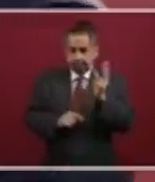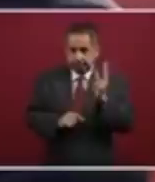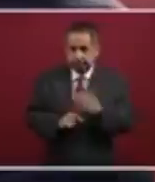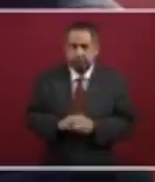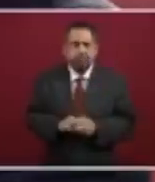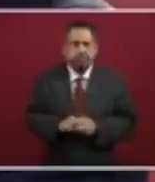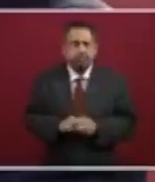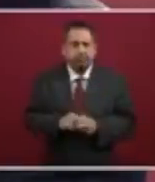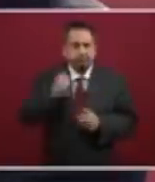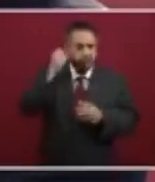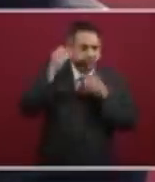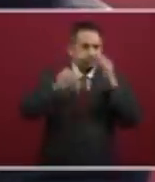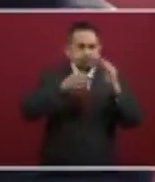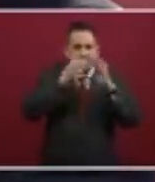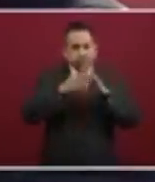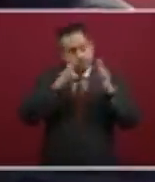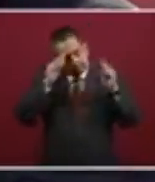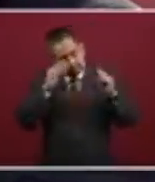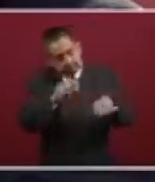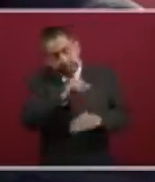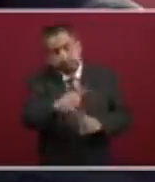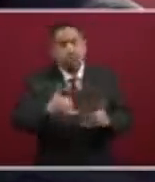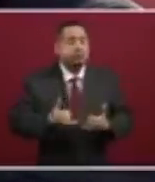la campaña dirigida a los jóvenes.